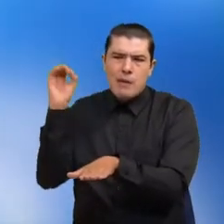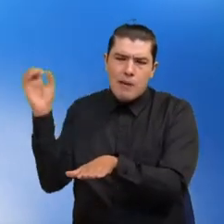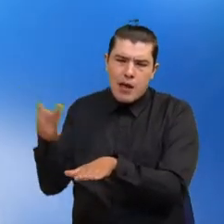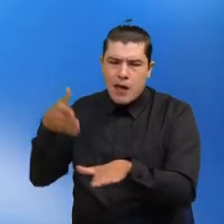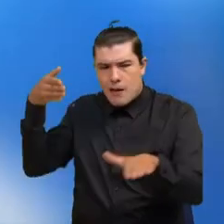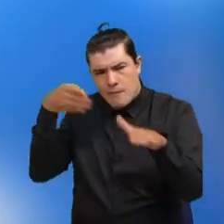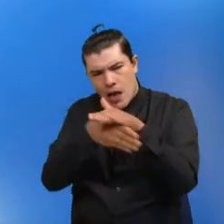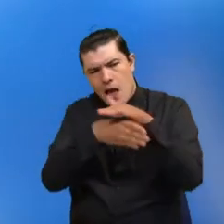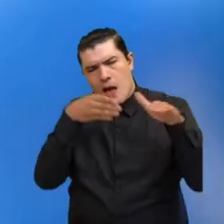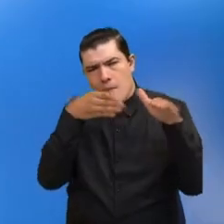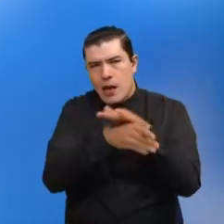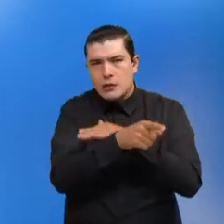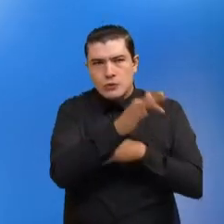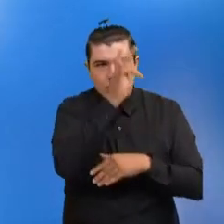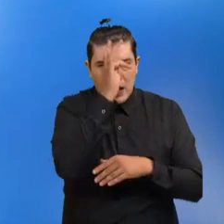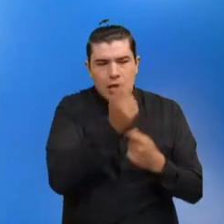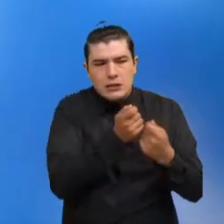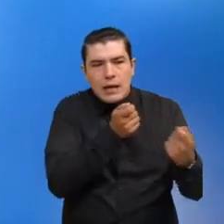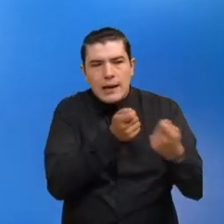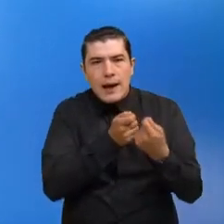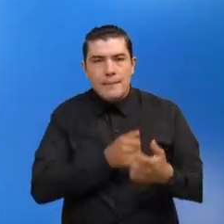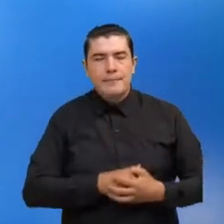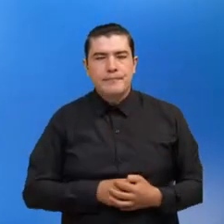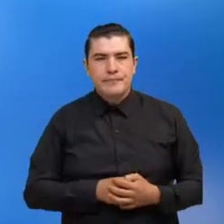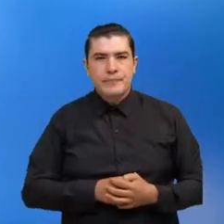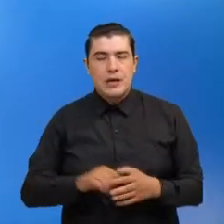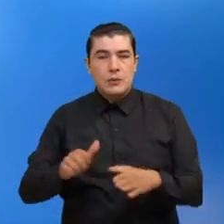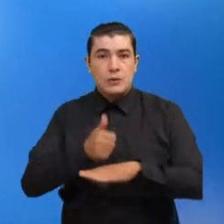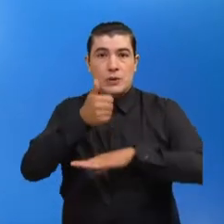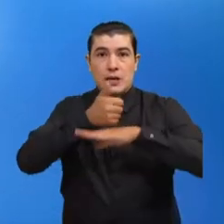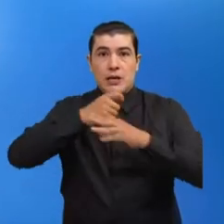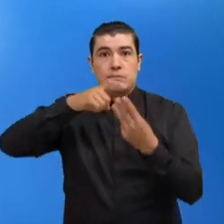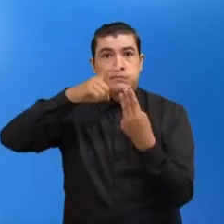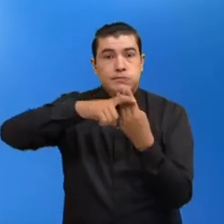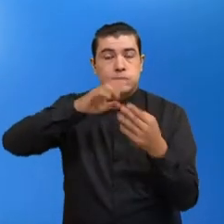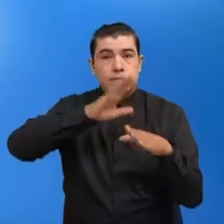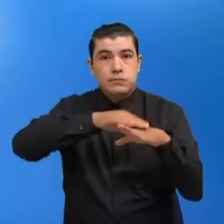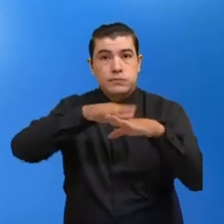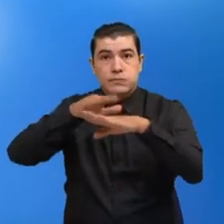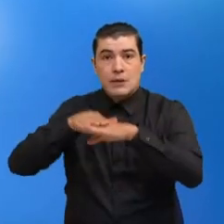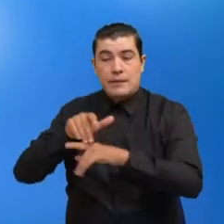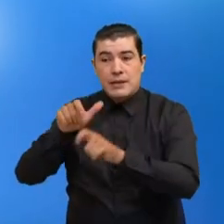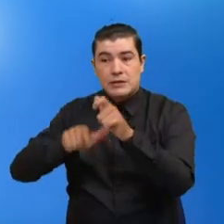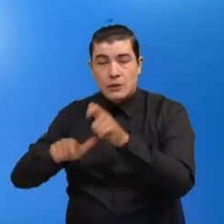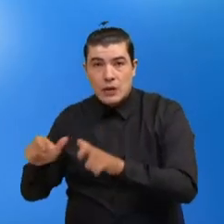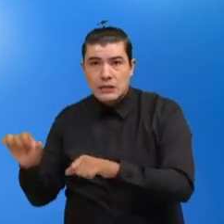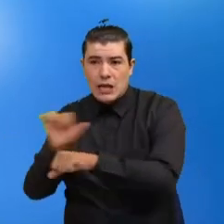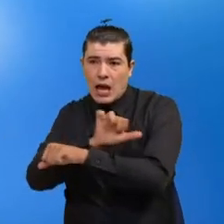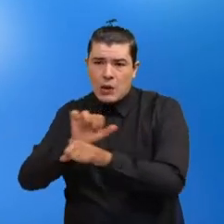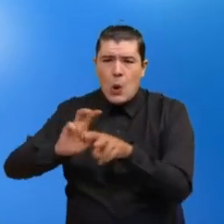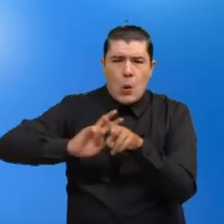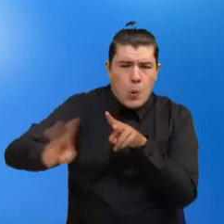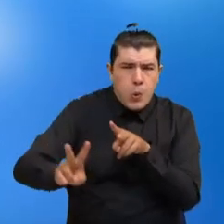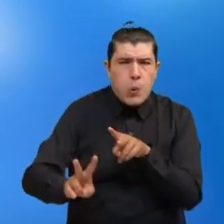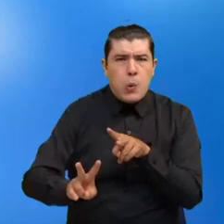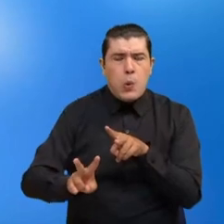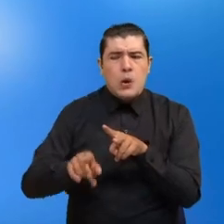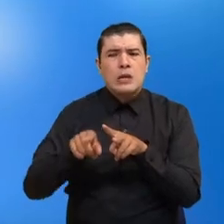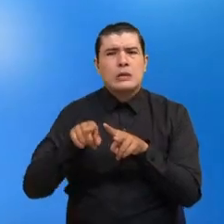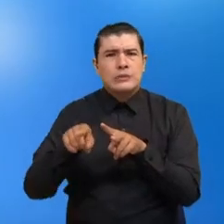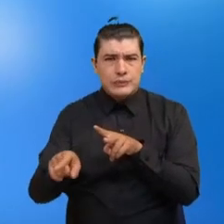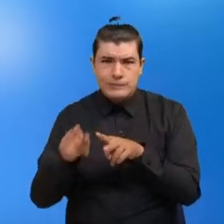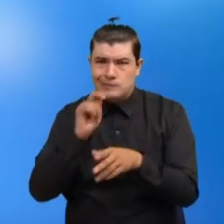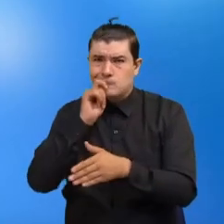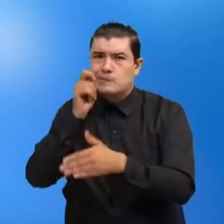por las múltiples heridas. Las autoridades aseguran que se han realizado comparendos por exceso de velocidad y por invadir el carril de